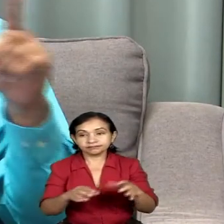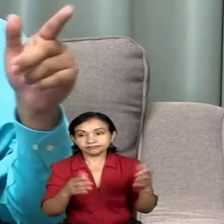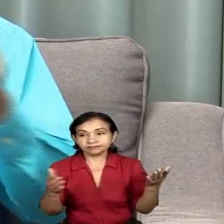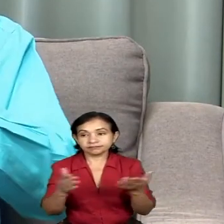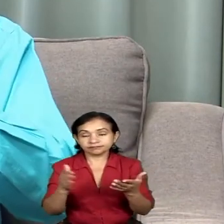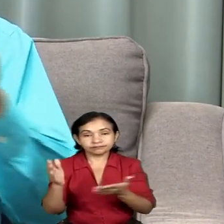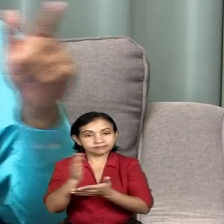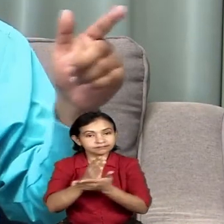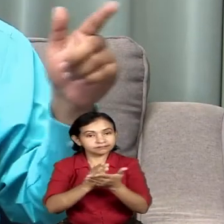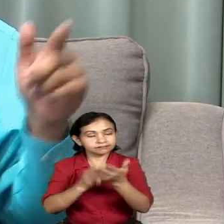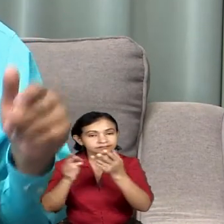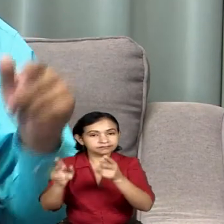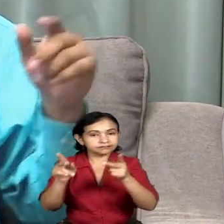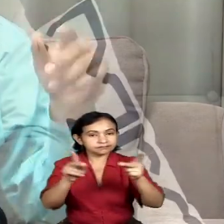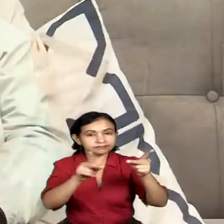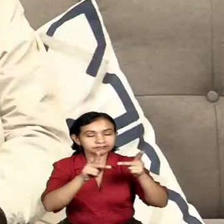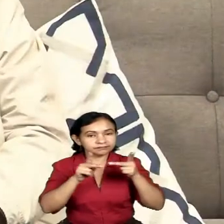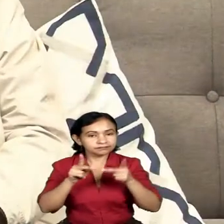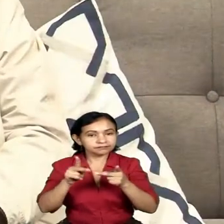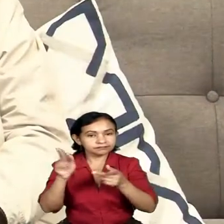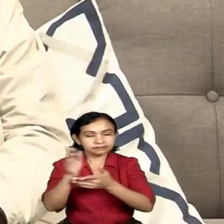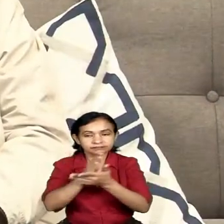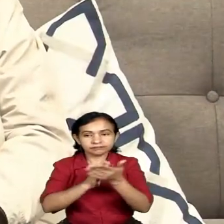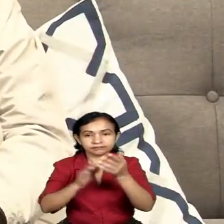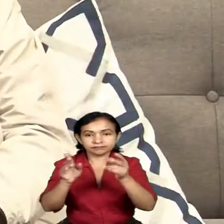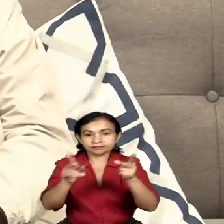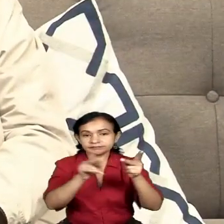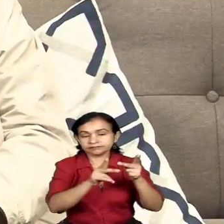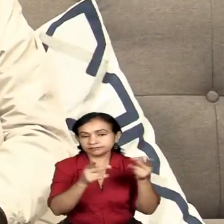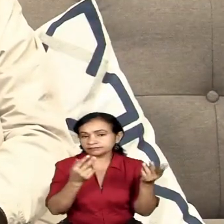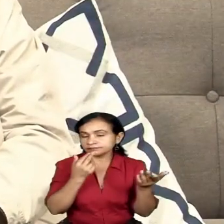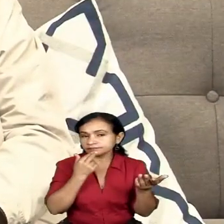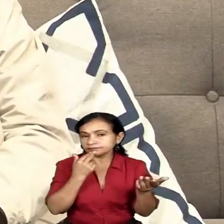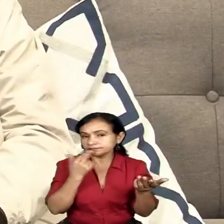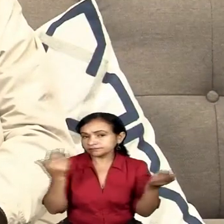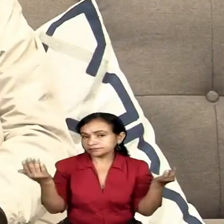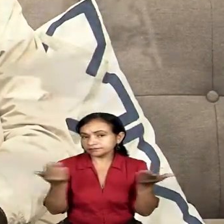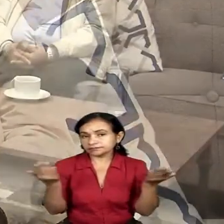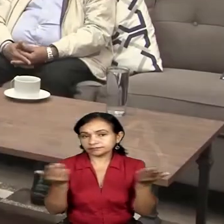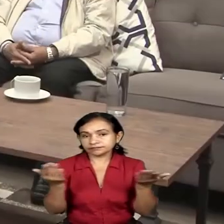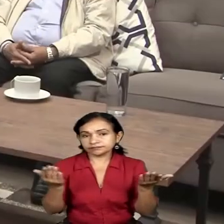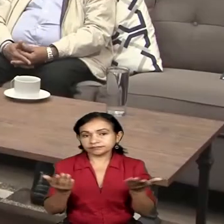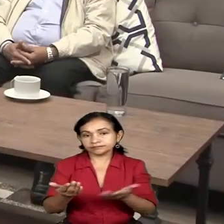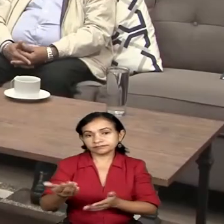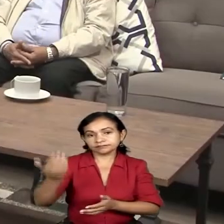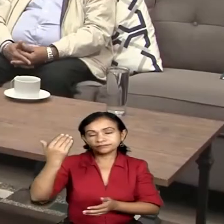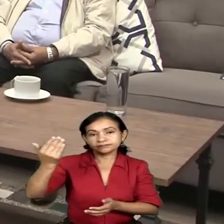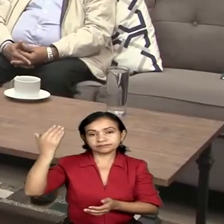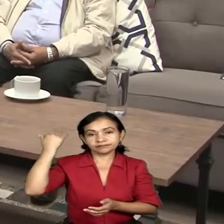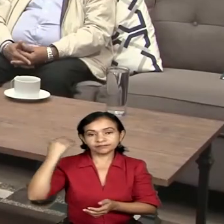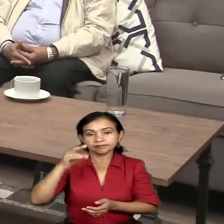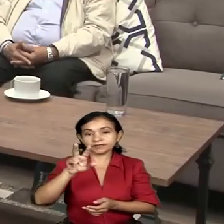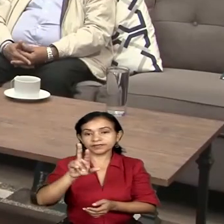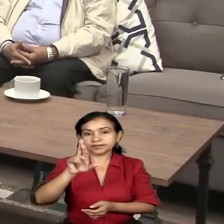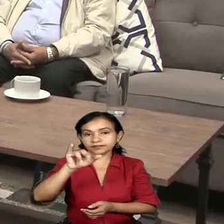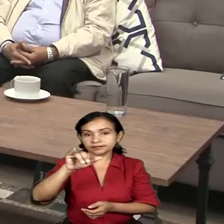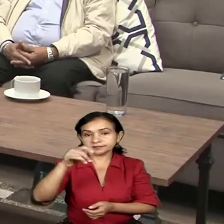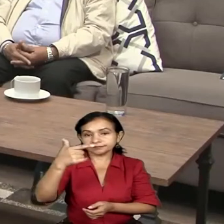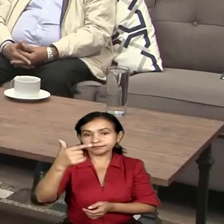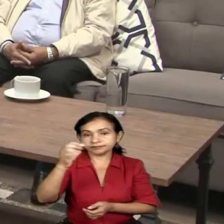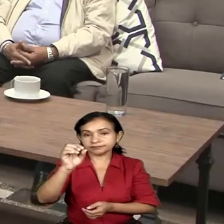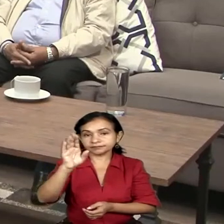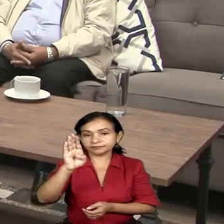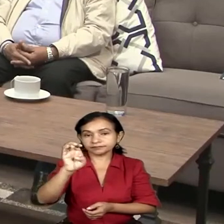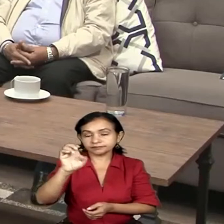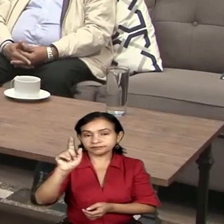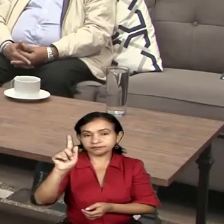hay algo que muy pocas veces, y no sé qué tanto, pues vaya... dentro de la historia, Rigoberto es asesinado